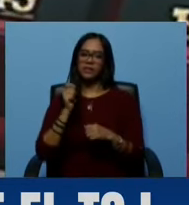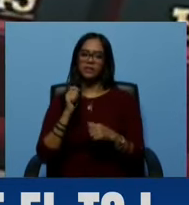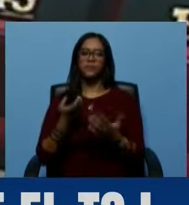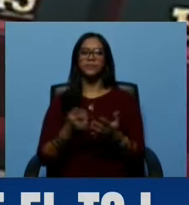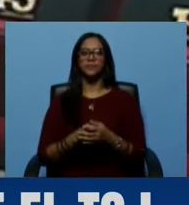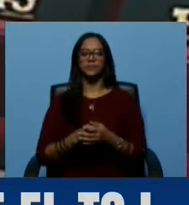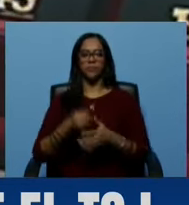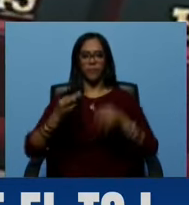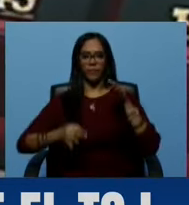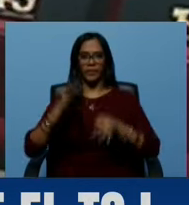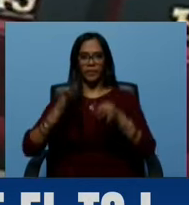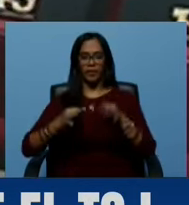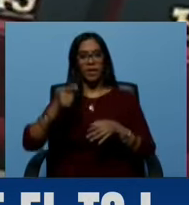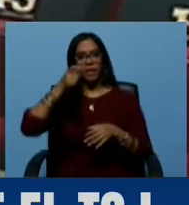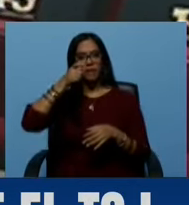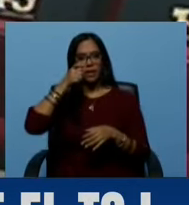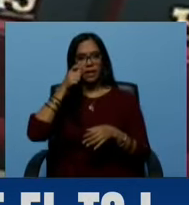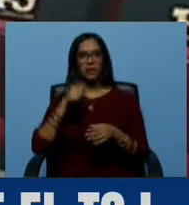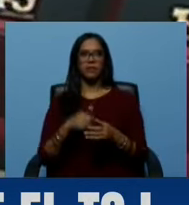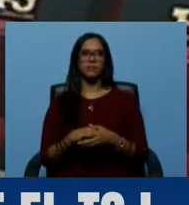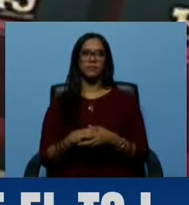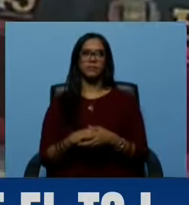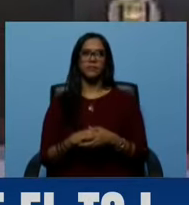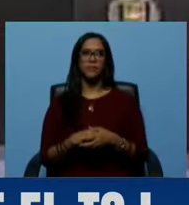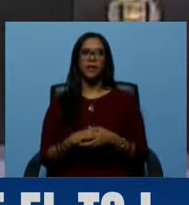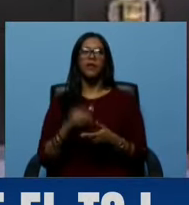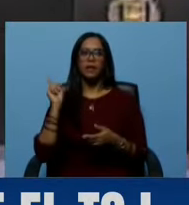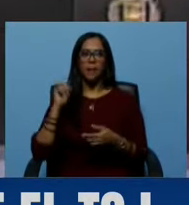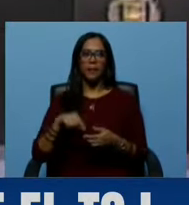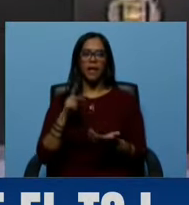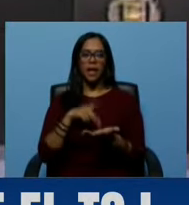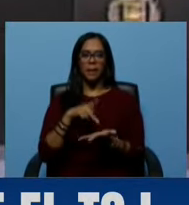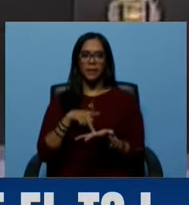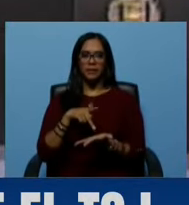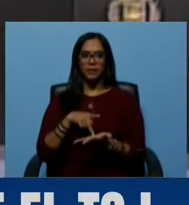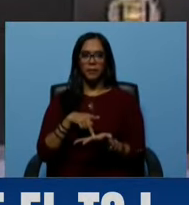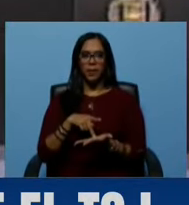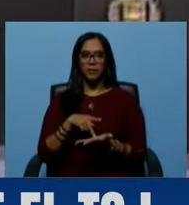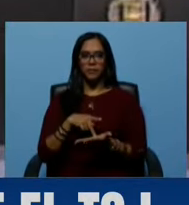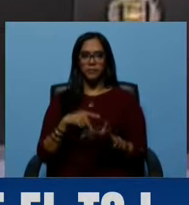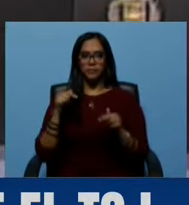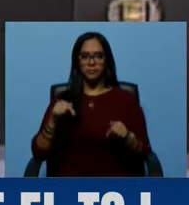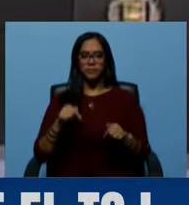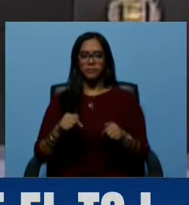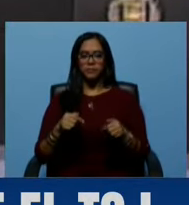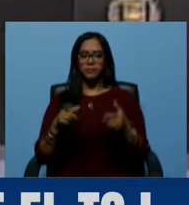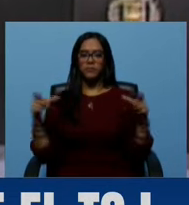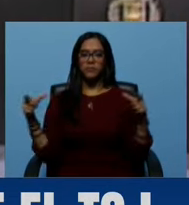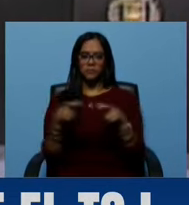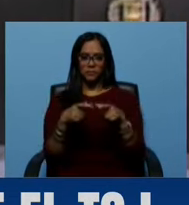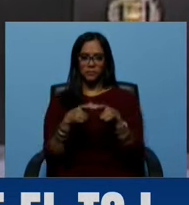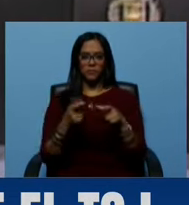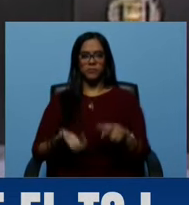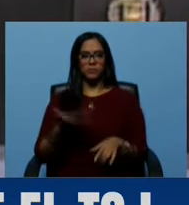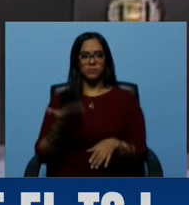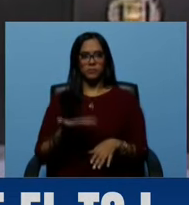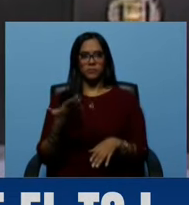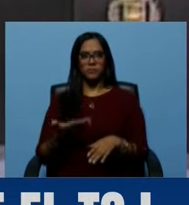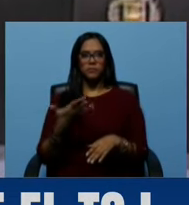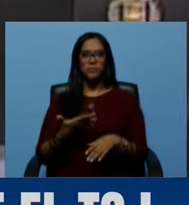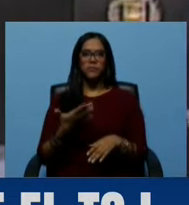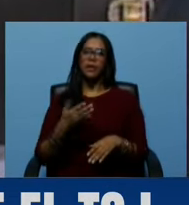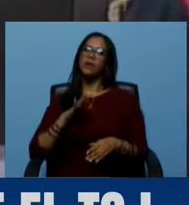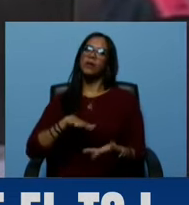del fiscal general de la República, quien también ha participado en estas audiencias. Importante lo que